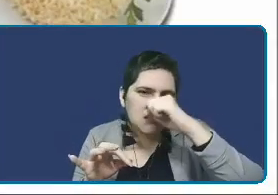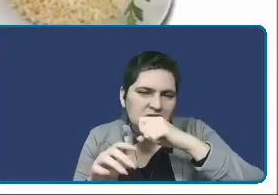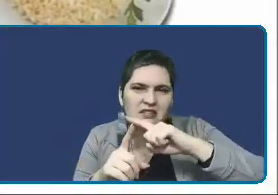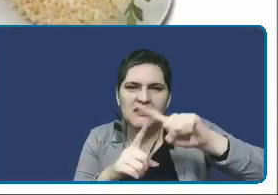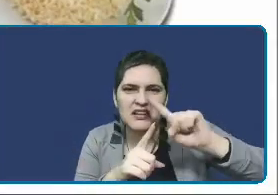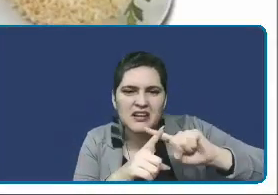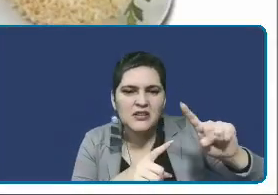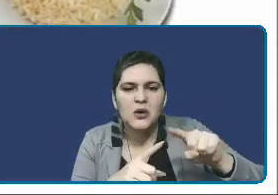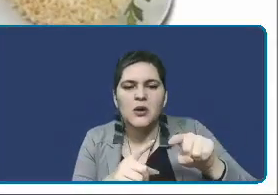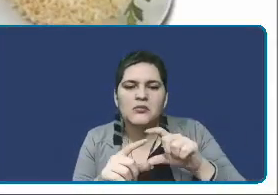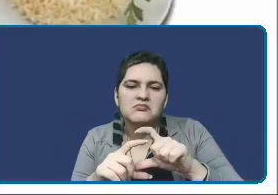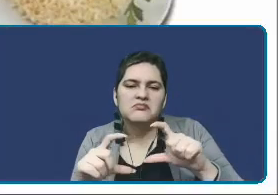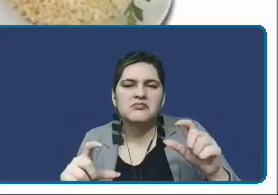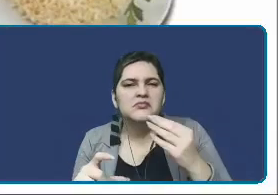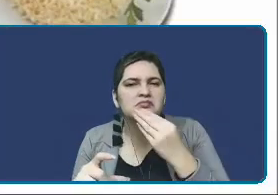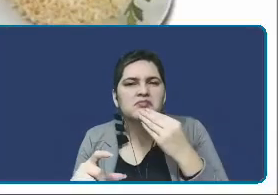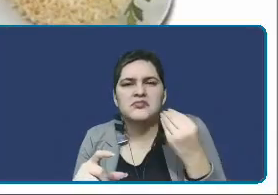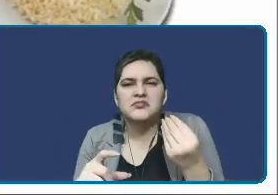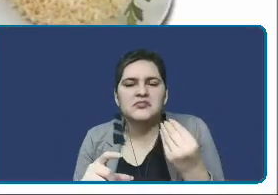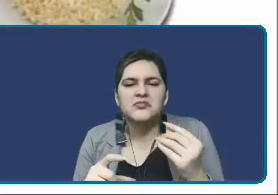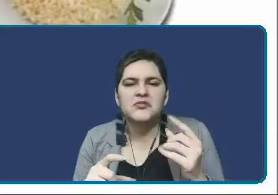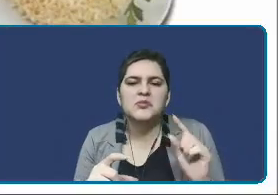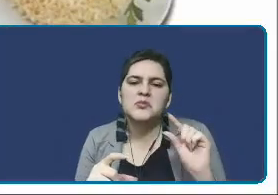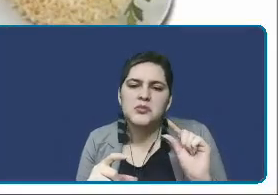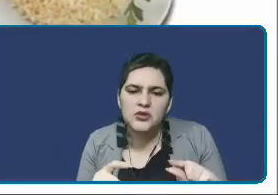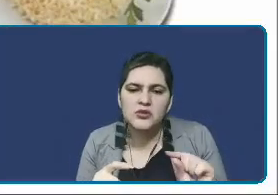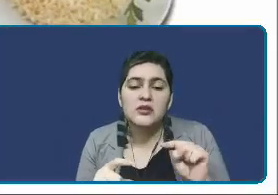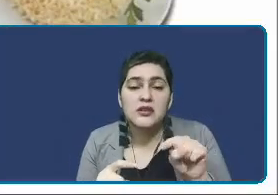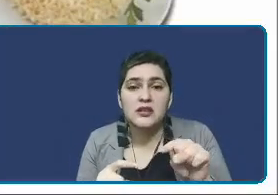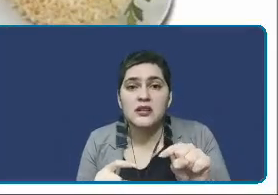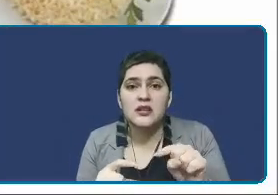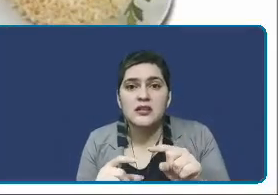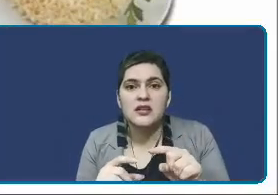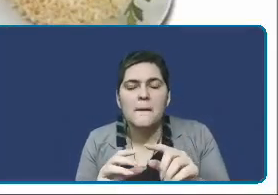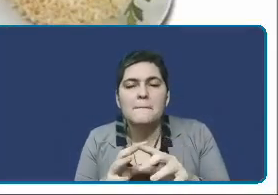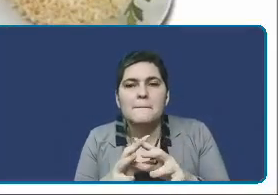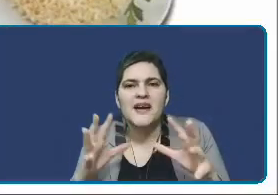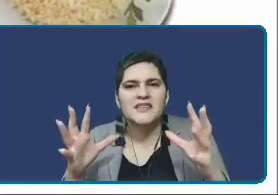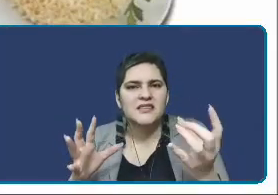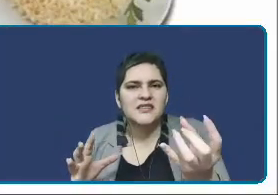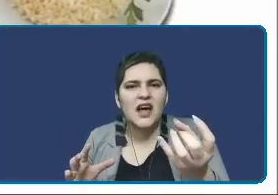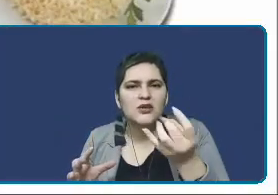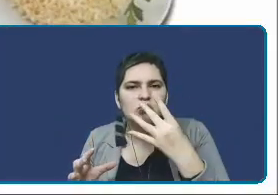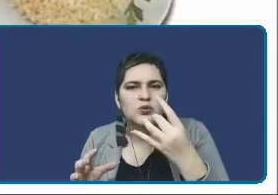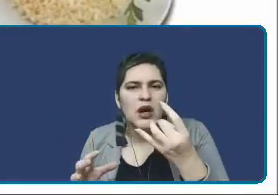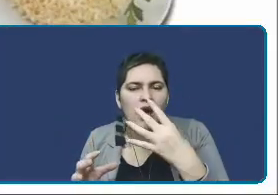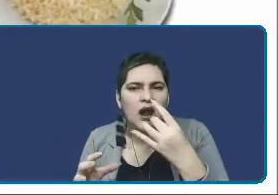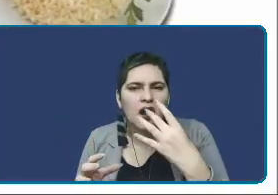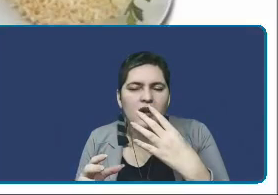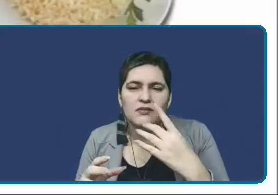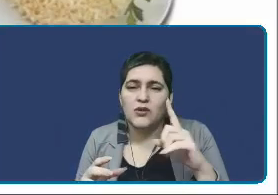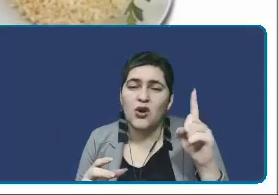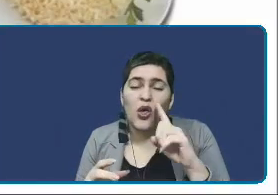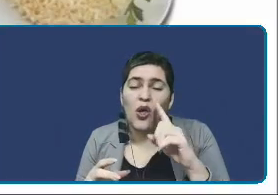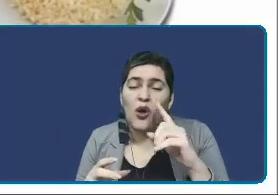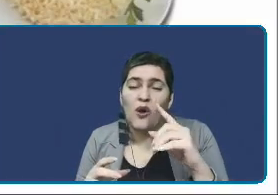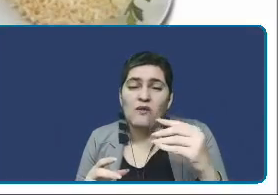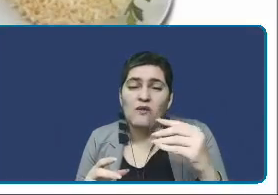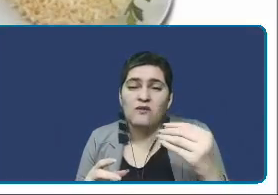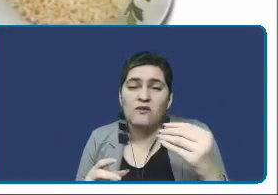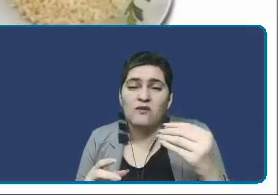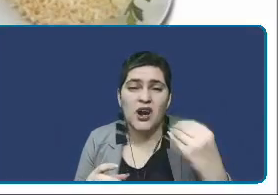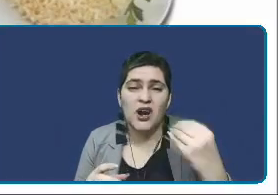¿no es cierto? Se consume harta azúcar, tampoco es bueno consumir tanta azúcar, ¿no es cierto?, para nadie,